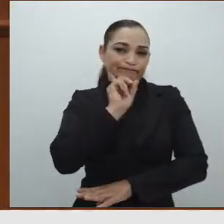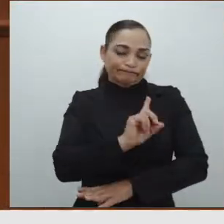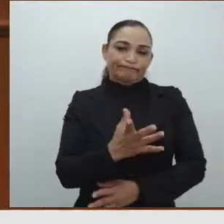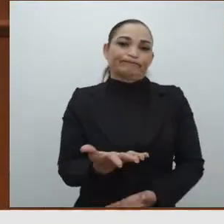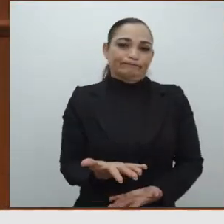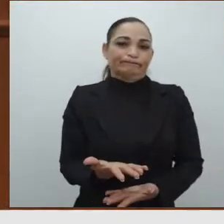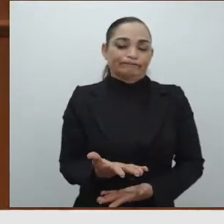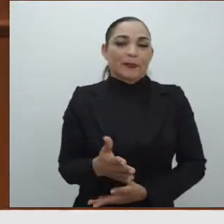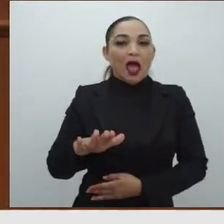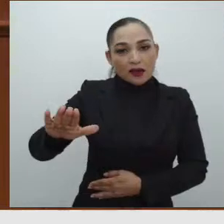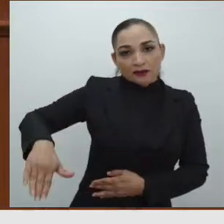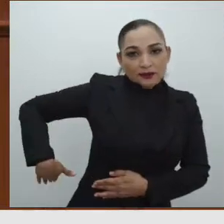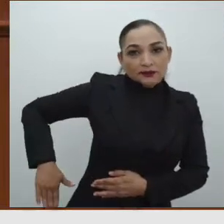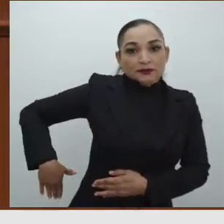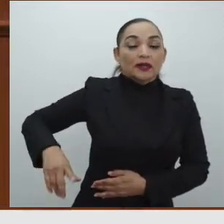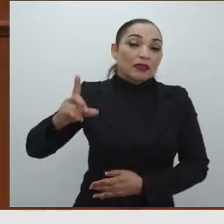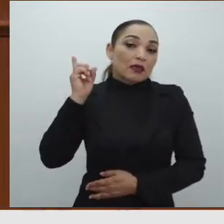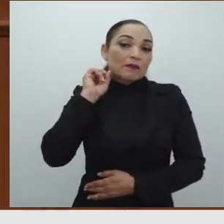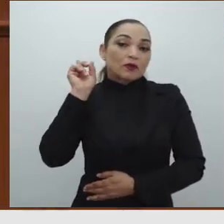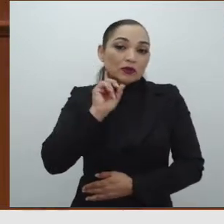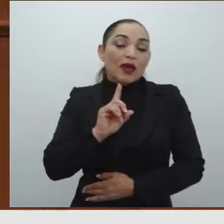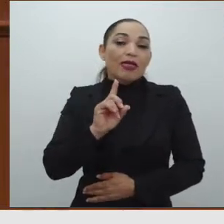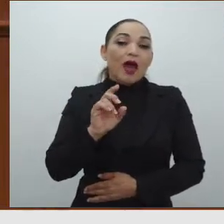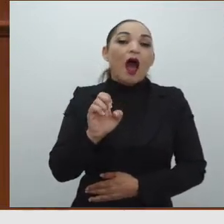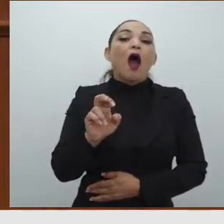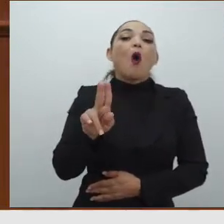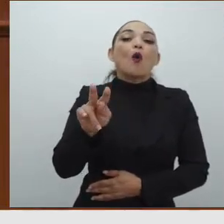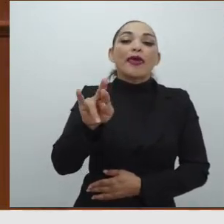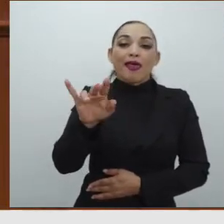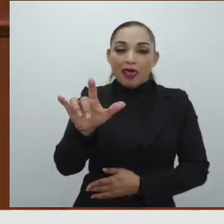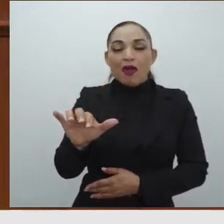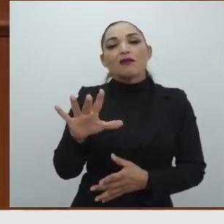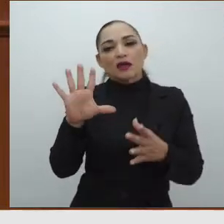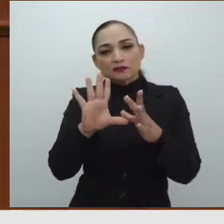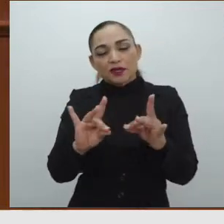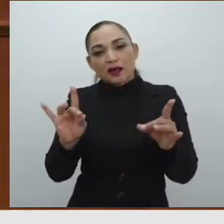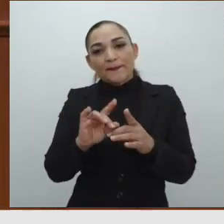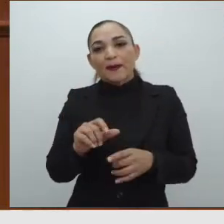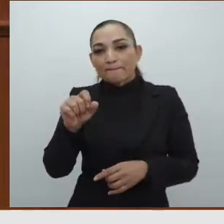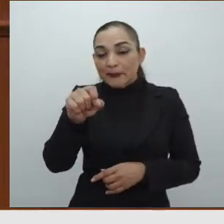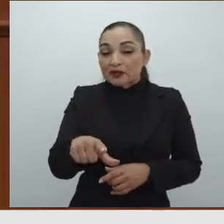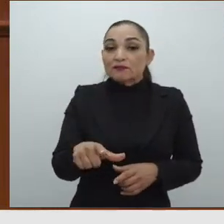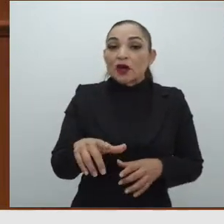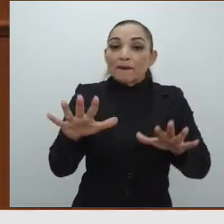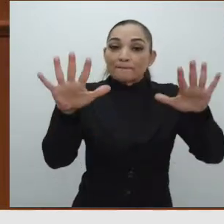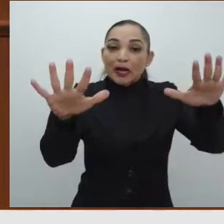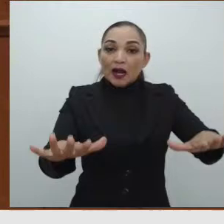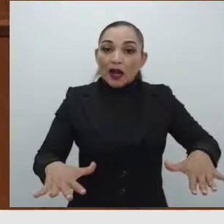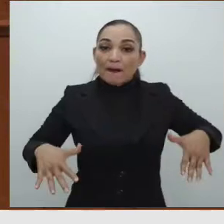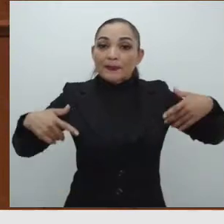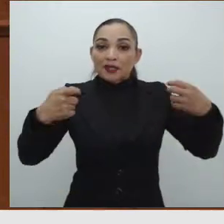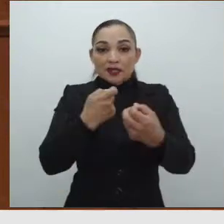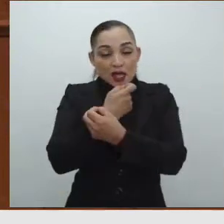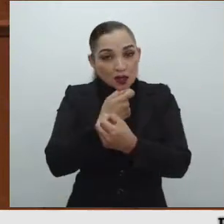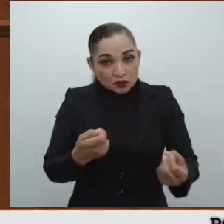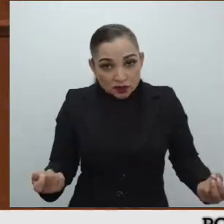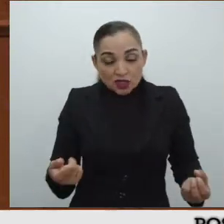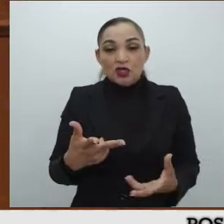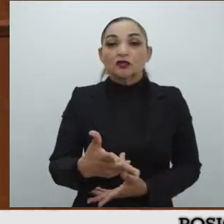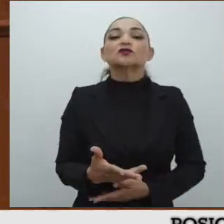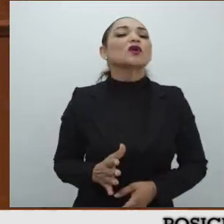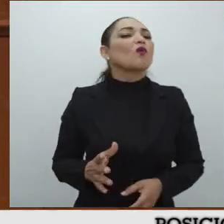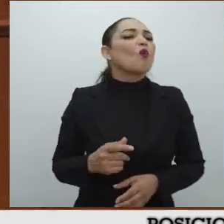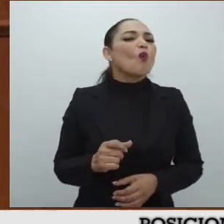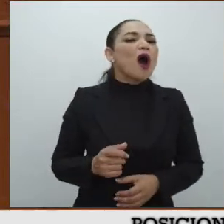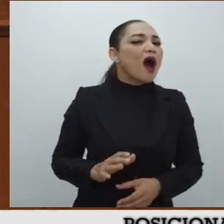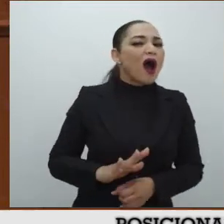Leal. Incluso el jueves pasado, durante el Parlamento Infantil, uno de los principales reclamos de las niñas y